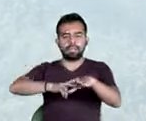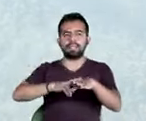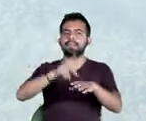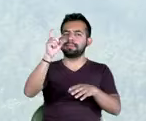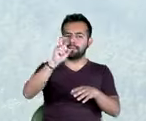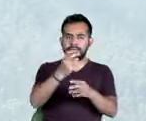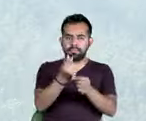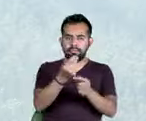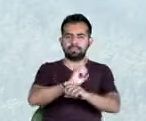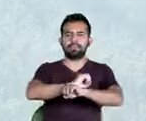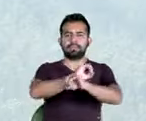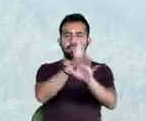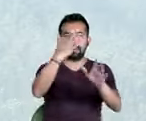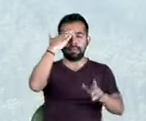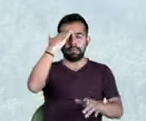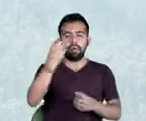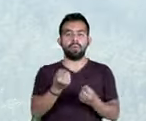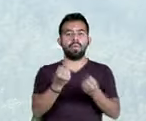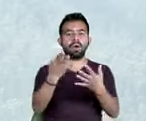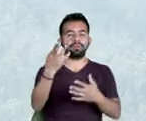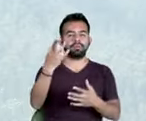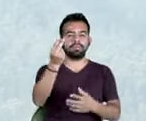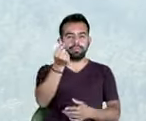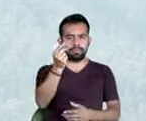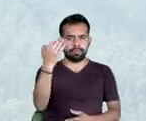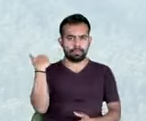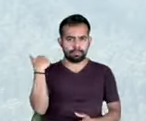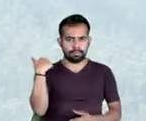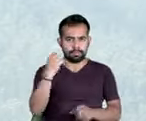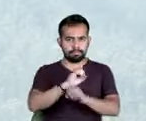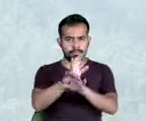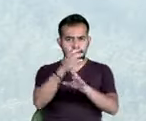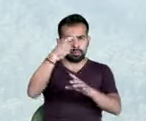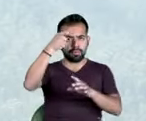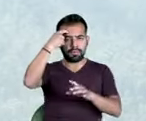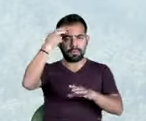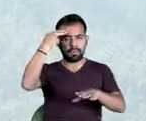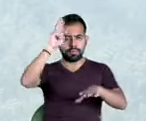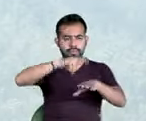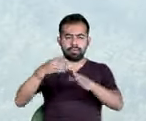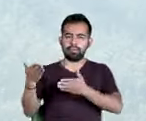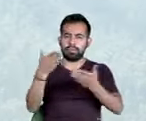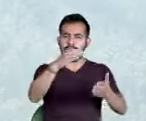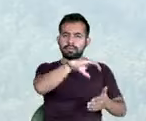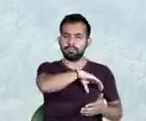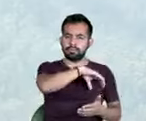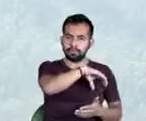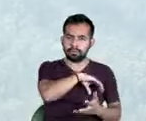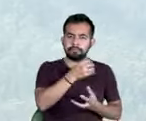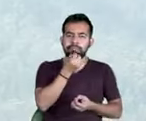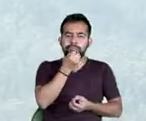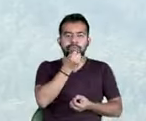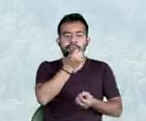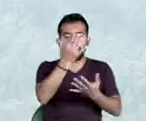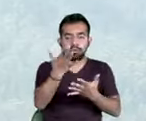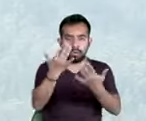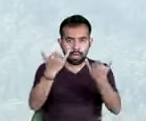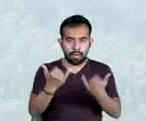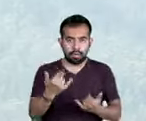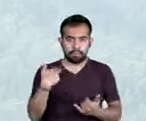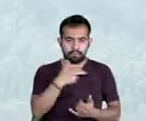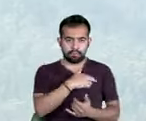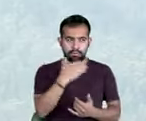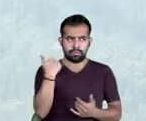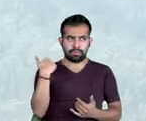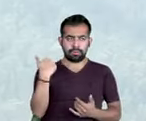claras y saber cuánto efectivamente le adeuda el gobierno nacional a la municipalidad. La información que tenemos este